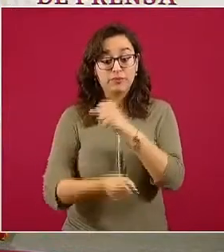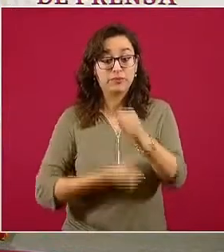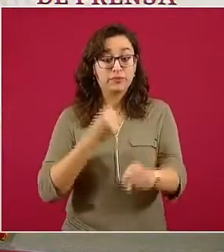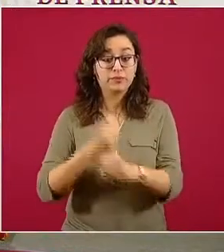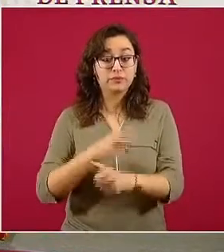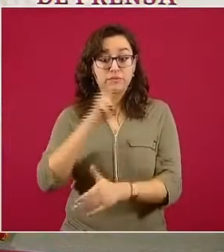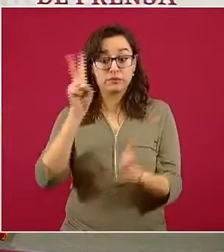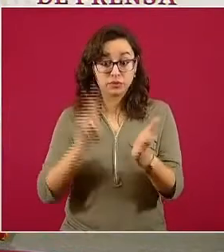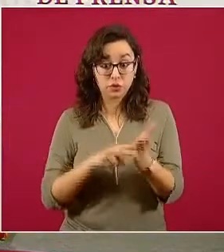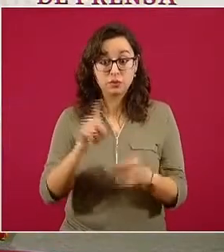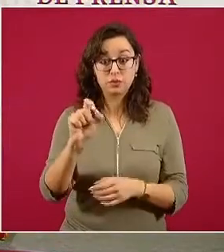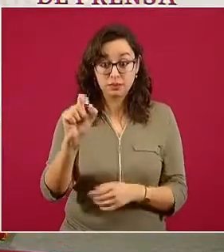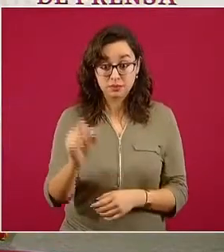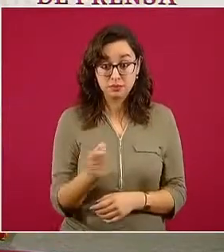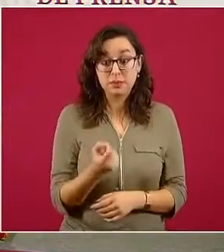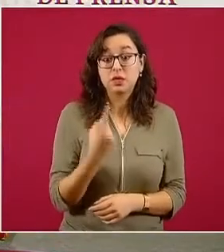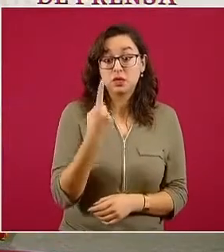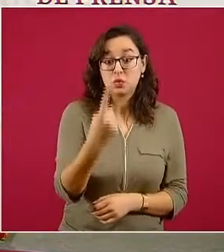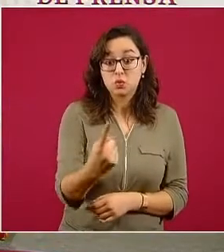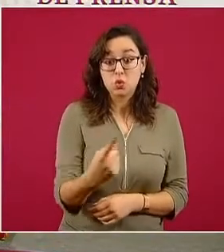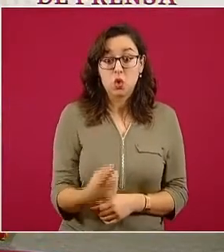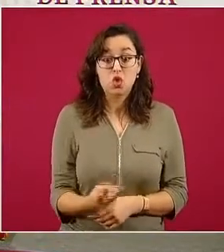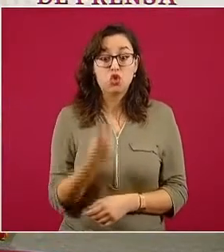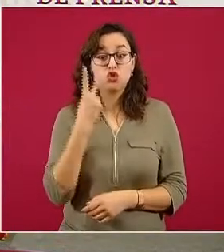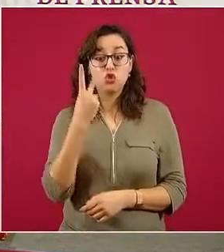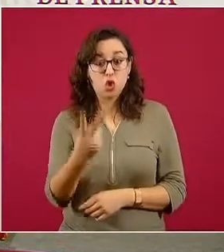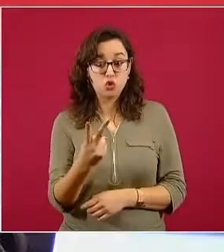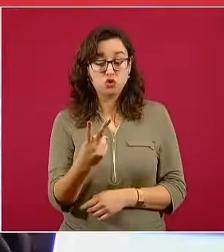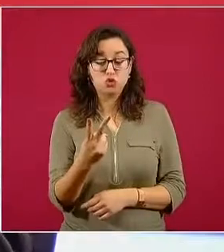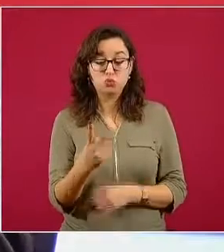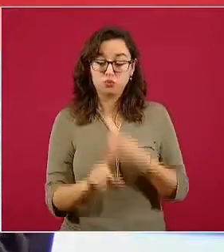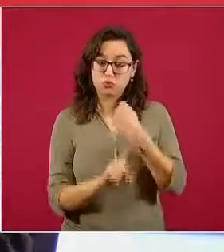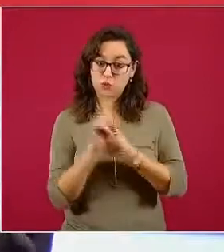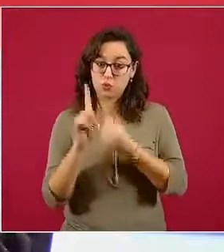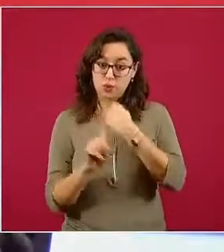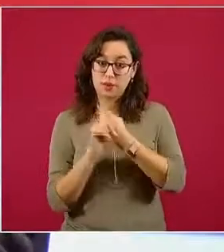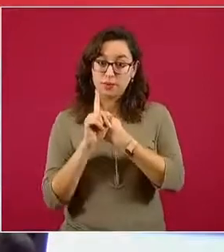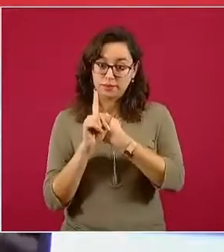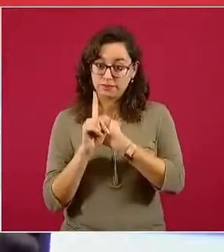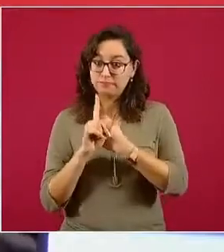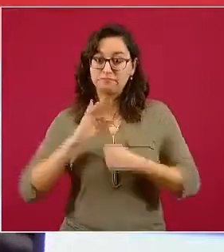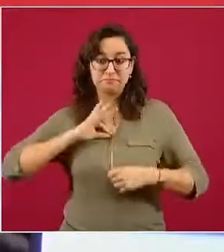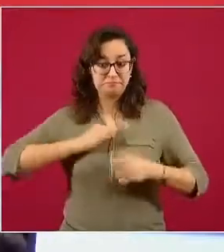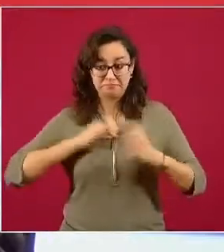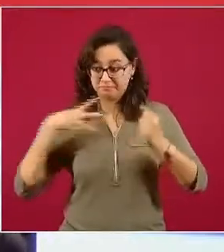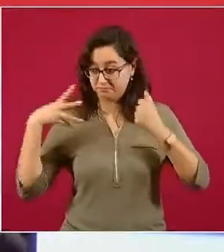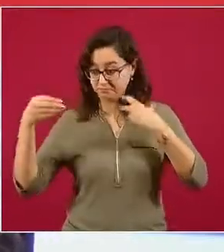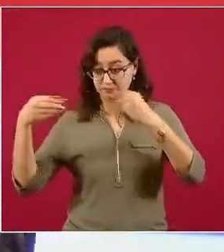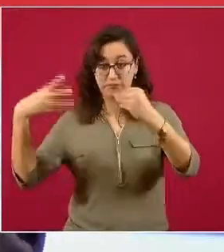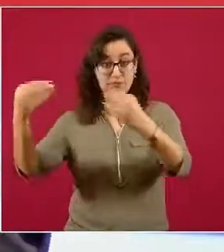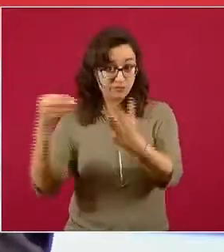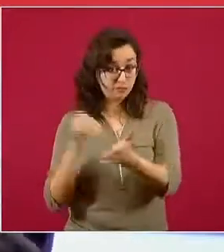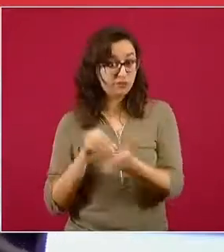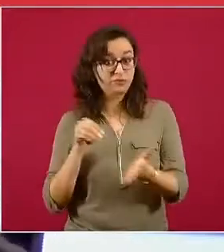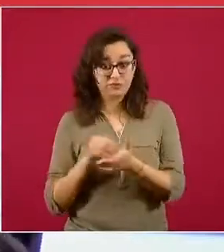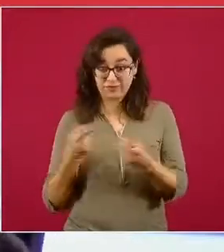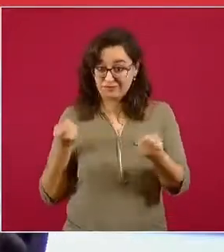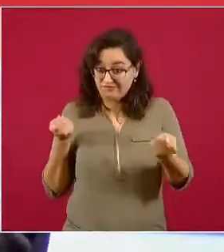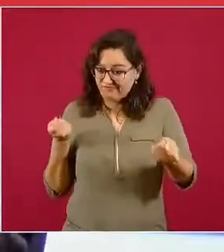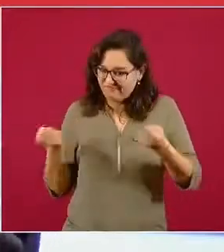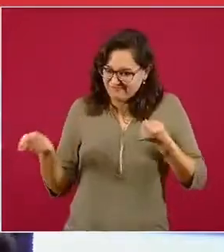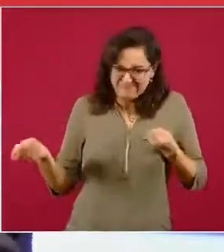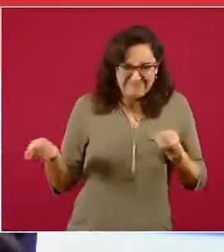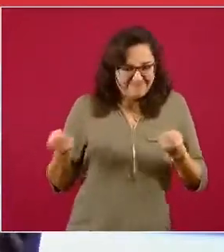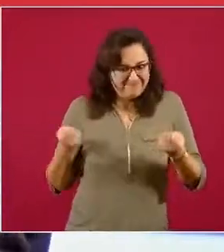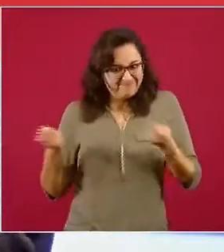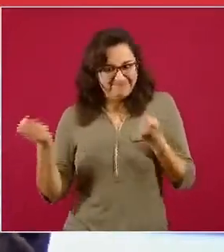dos caminos que recorrer. El control mismo de la epidemia, por sí mismo y con los recursos existentes, sana